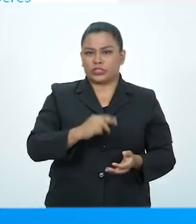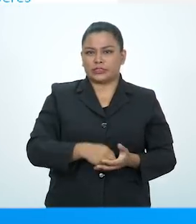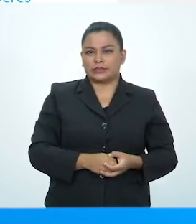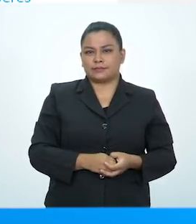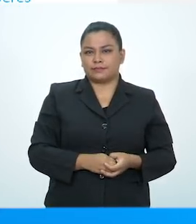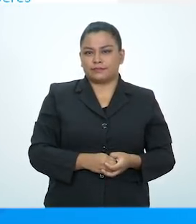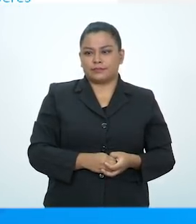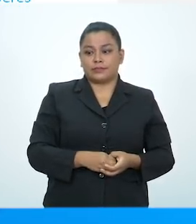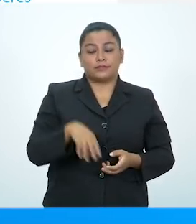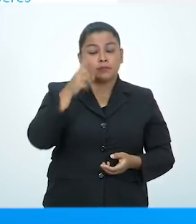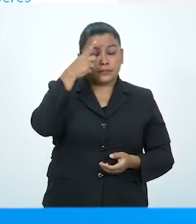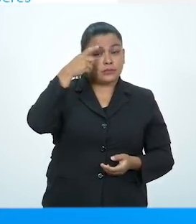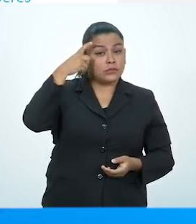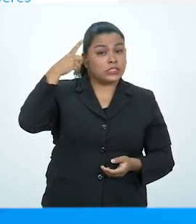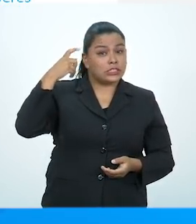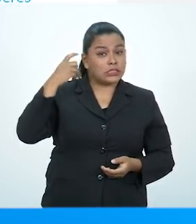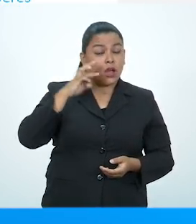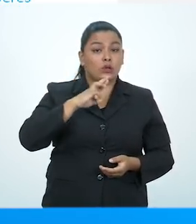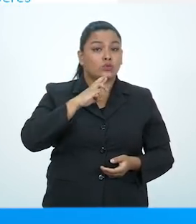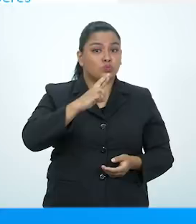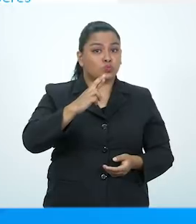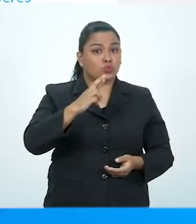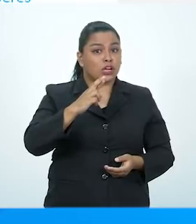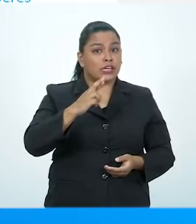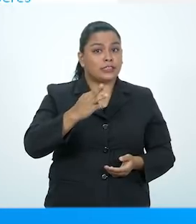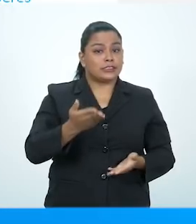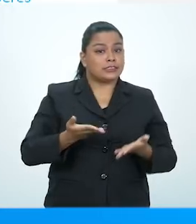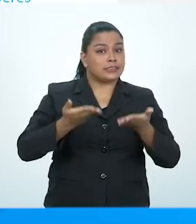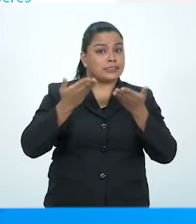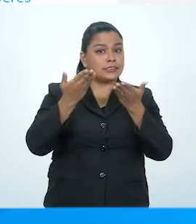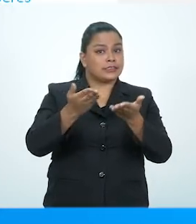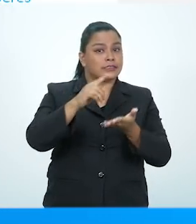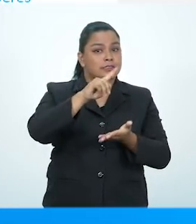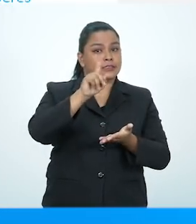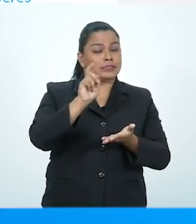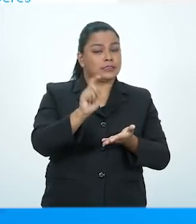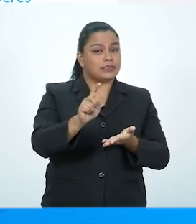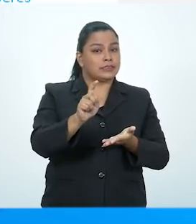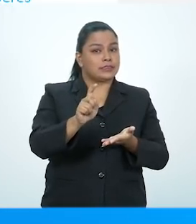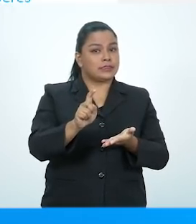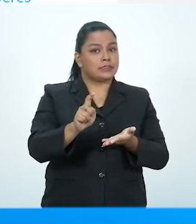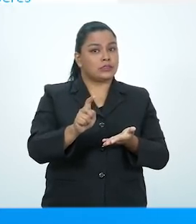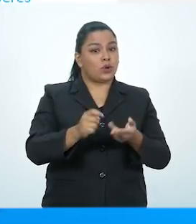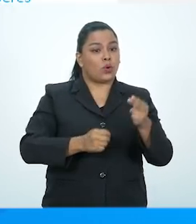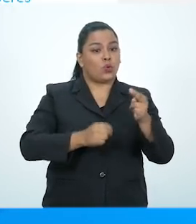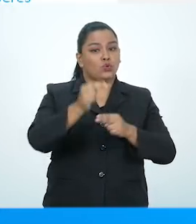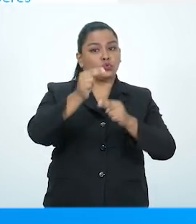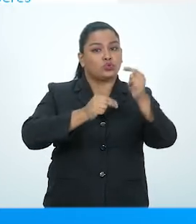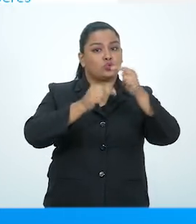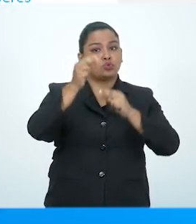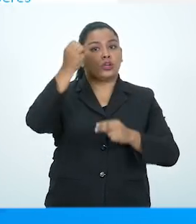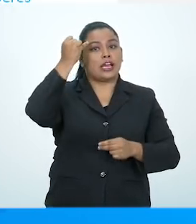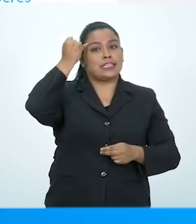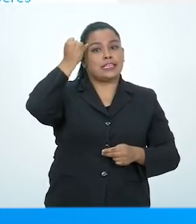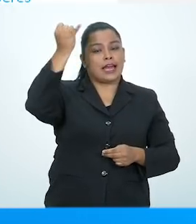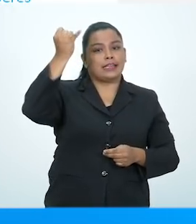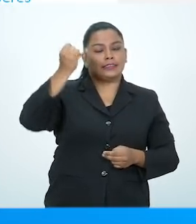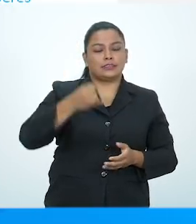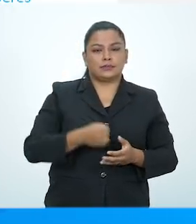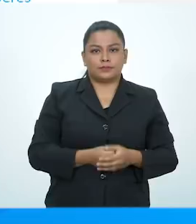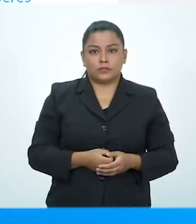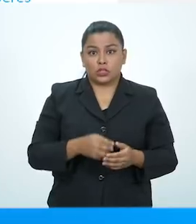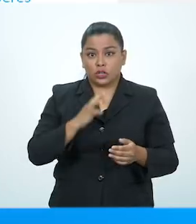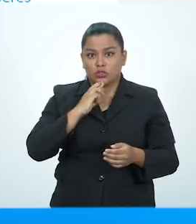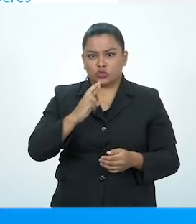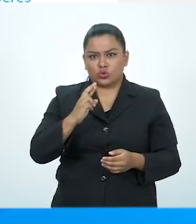respuesta. Recuerde que las respuestas proporcionadas en los ítems son construcciones ideales.